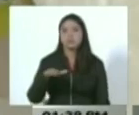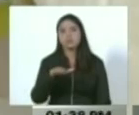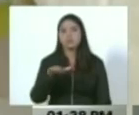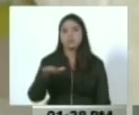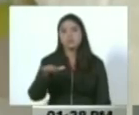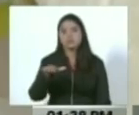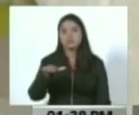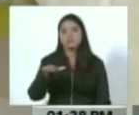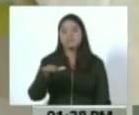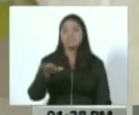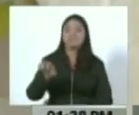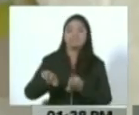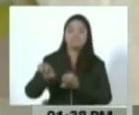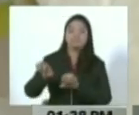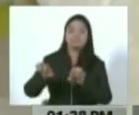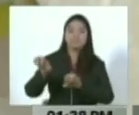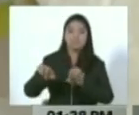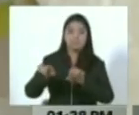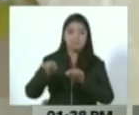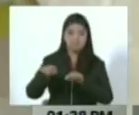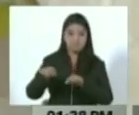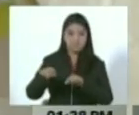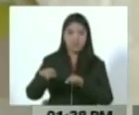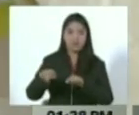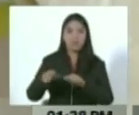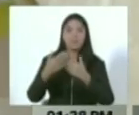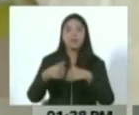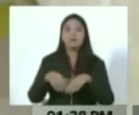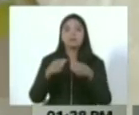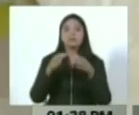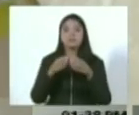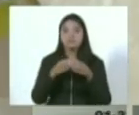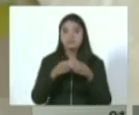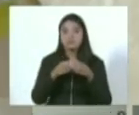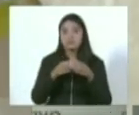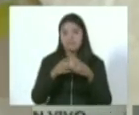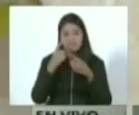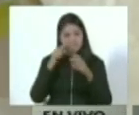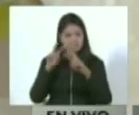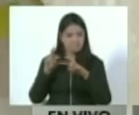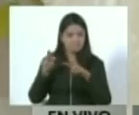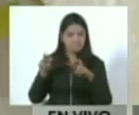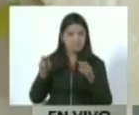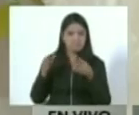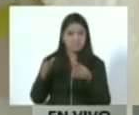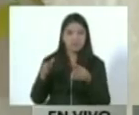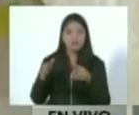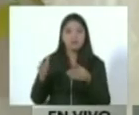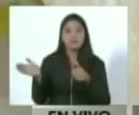de hacer la inspección por parte de los organismos de inteligencia,